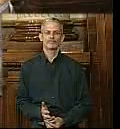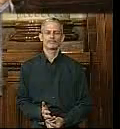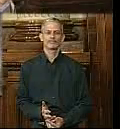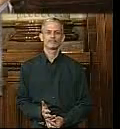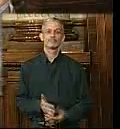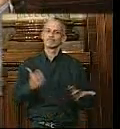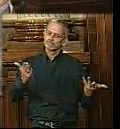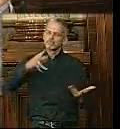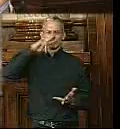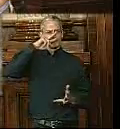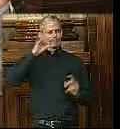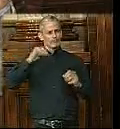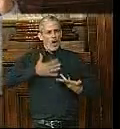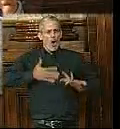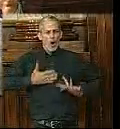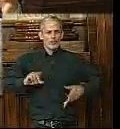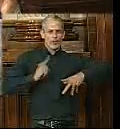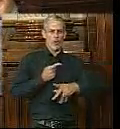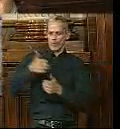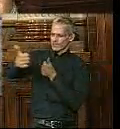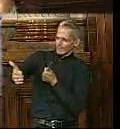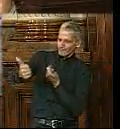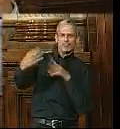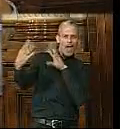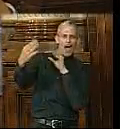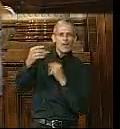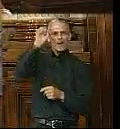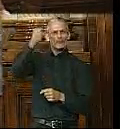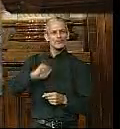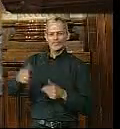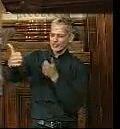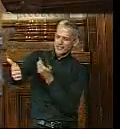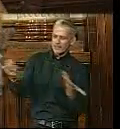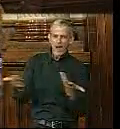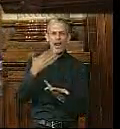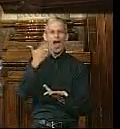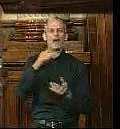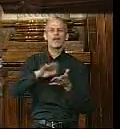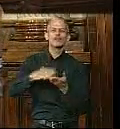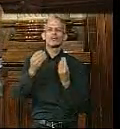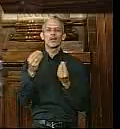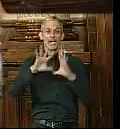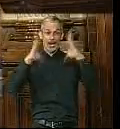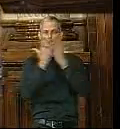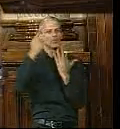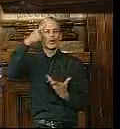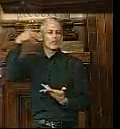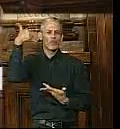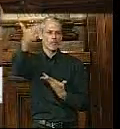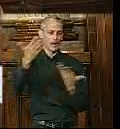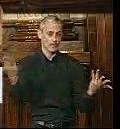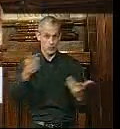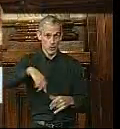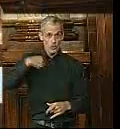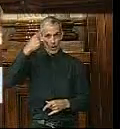Es un lujo con Silvana Weinberg hablar de el mundo que pensamos. Nosotros